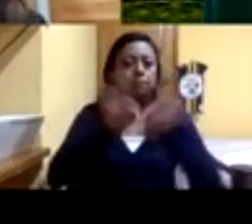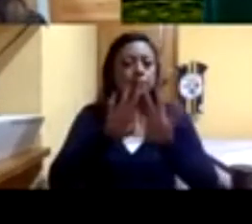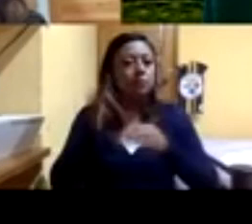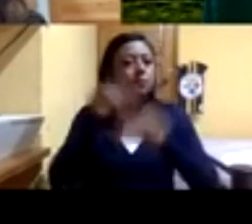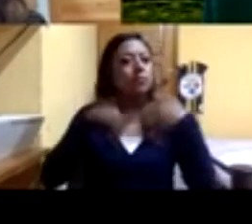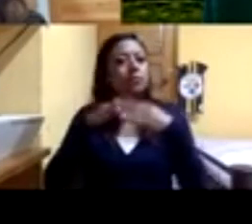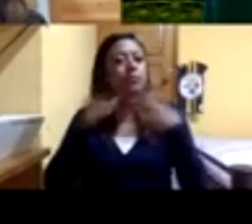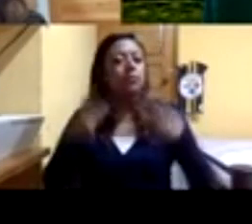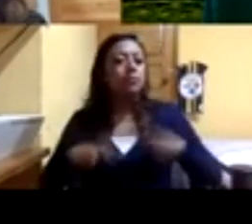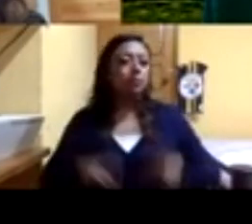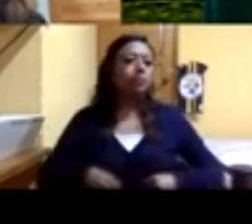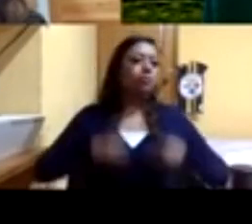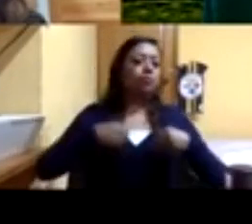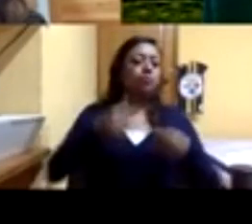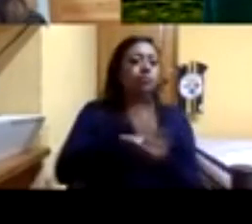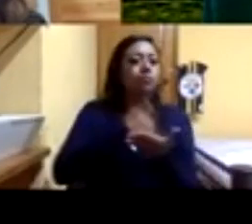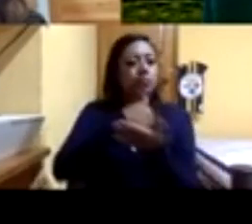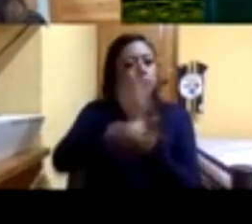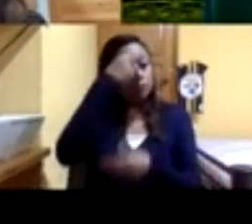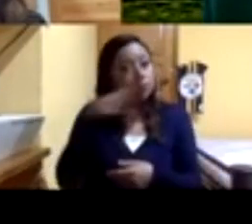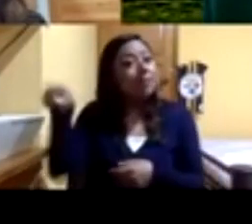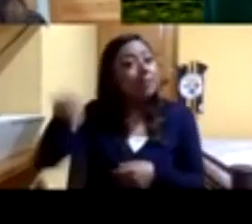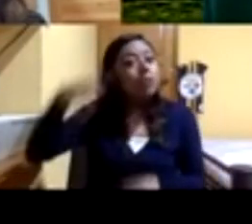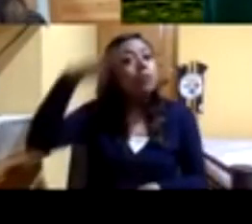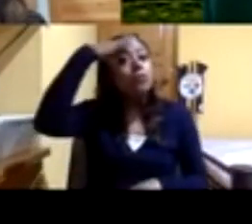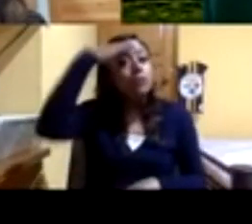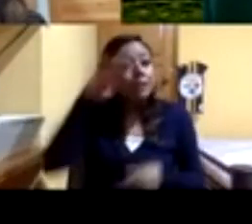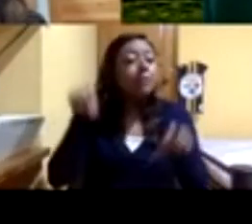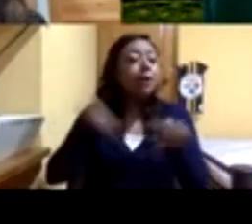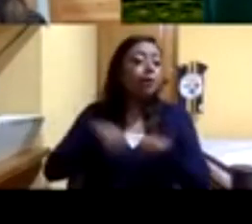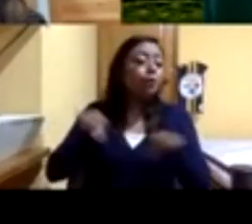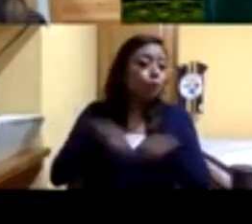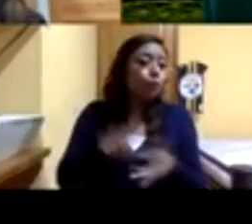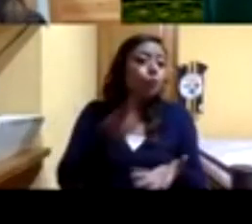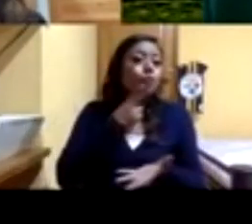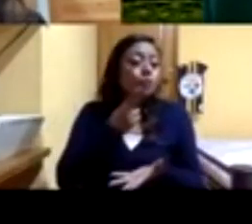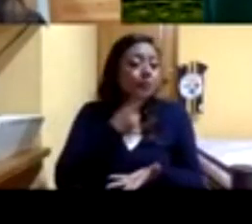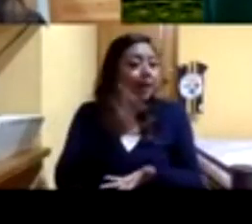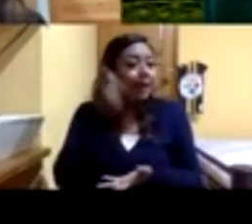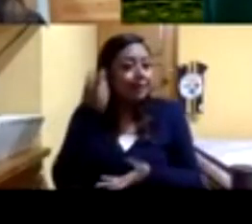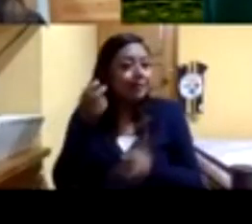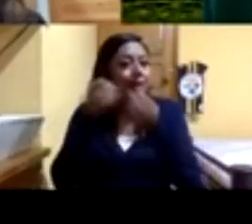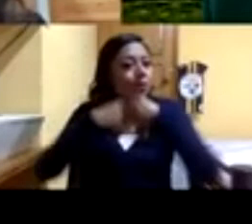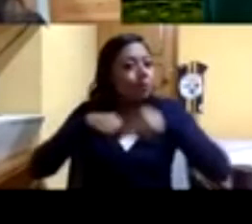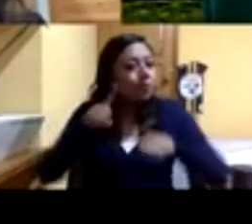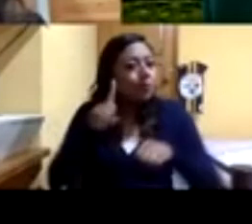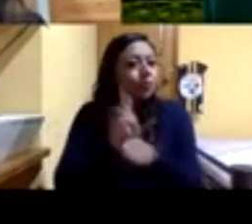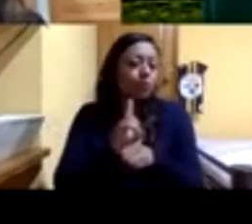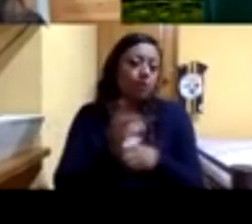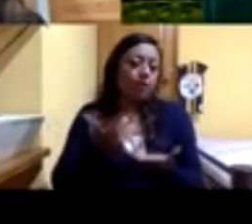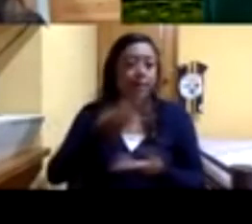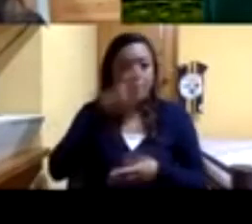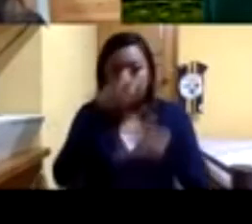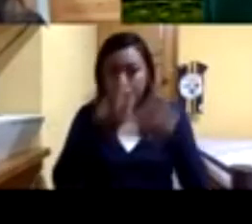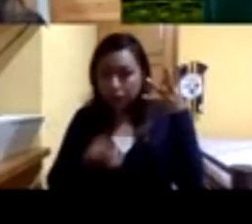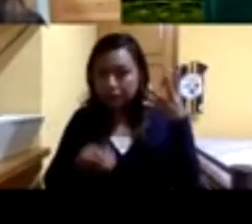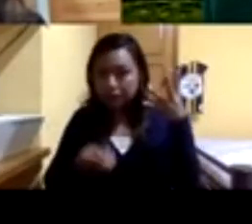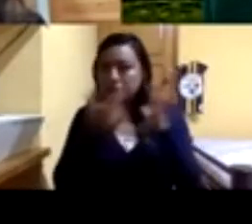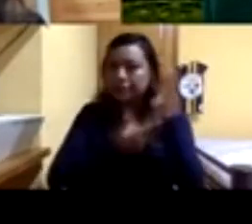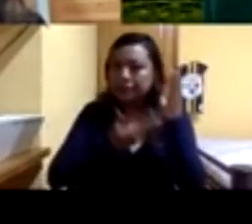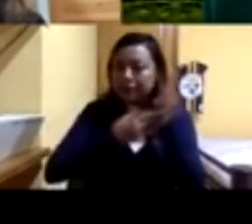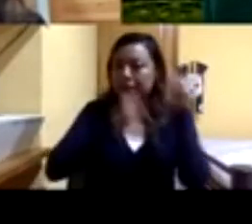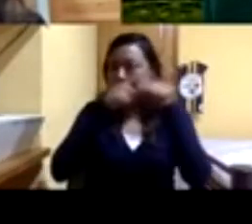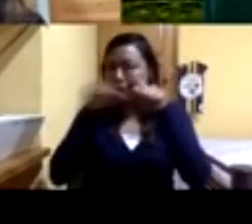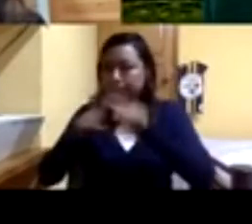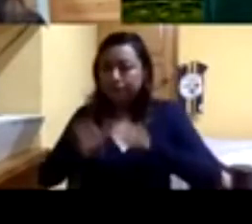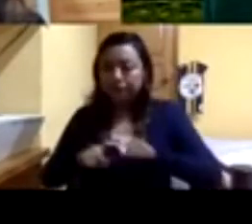sepa cómo puede hacer factible esta posibilidad de que estos mecanismos que